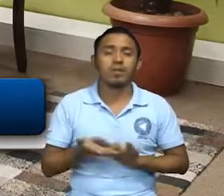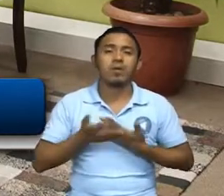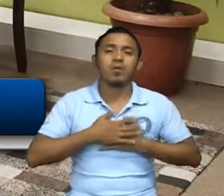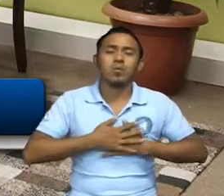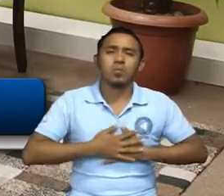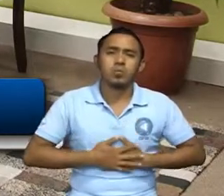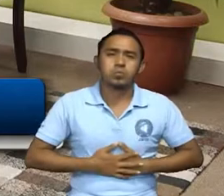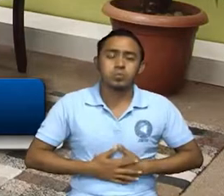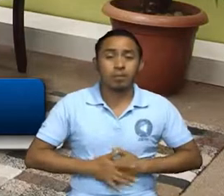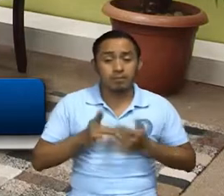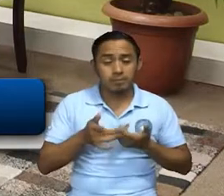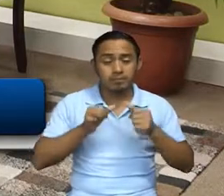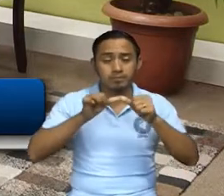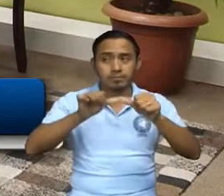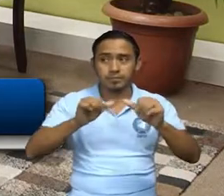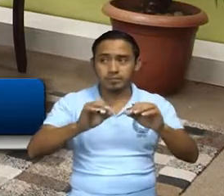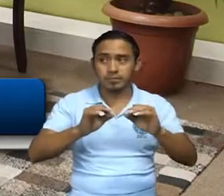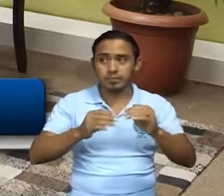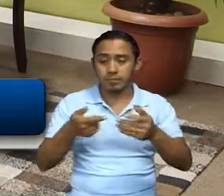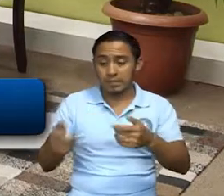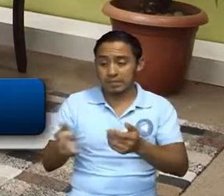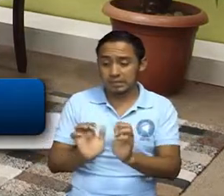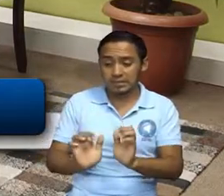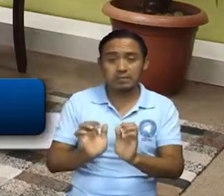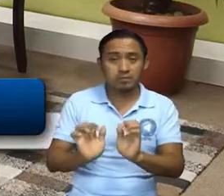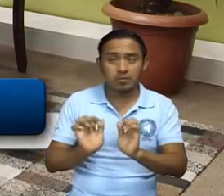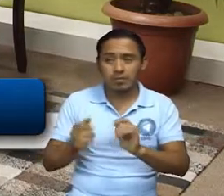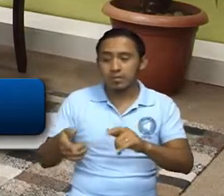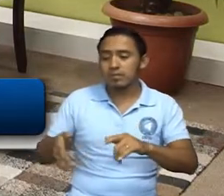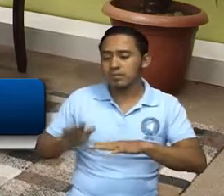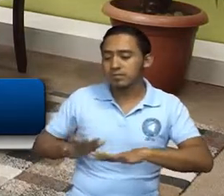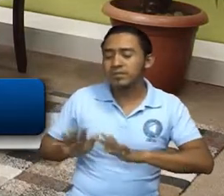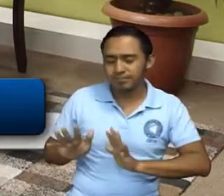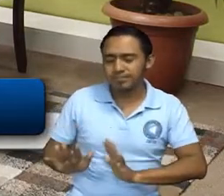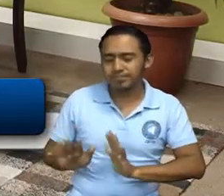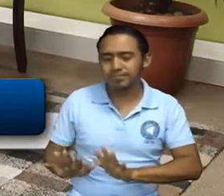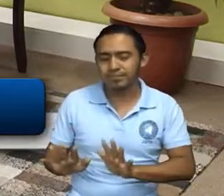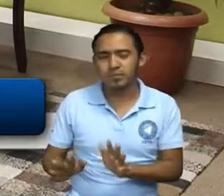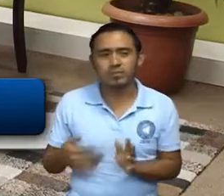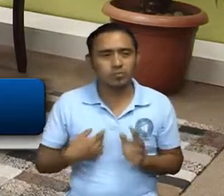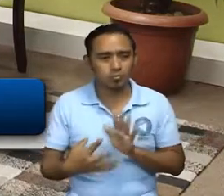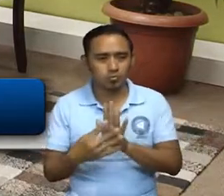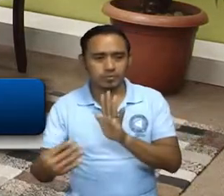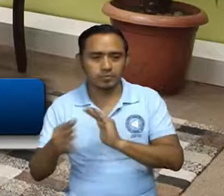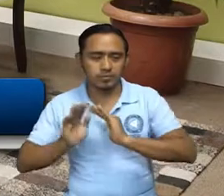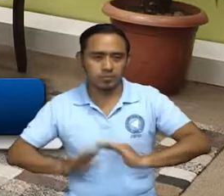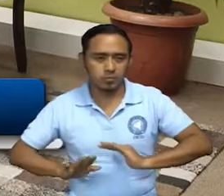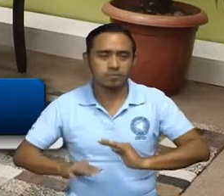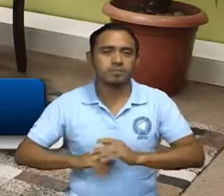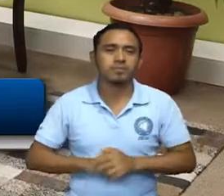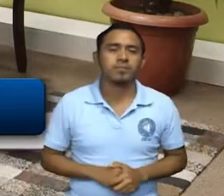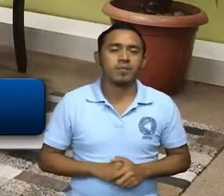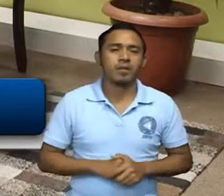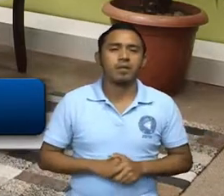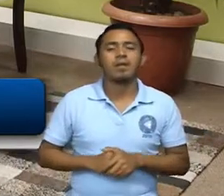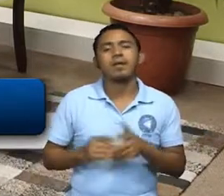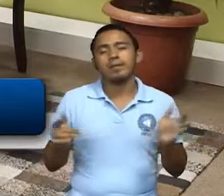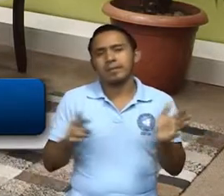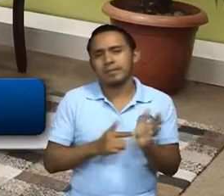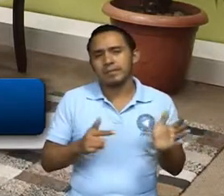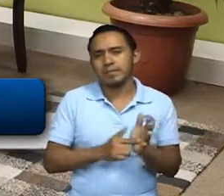Si uno mantiene la calma, el bebé por lo menos va a sentir esa calma y va a tratar de estar tranquilo. ¿Ya? En caso de que hayan, por